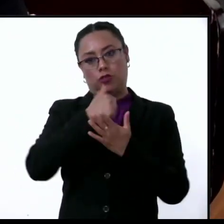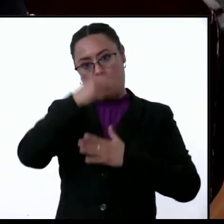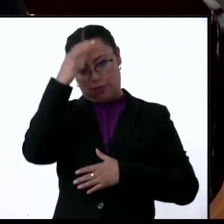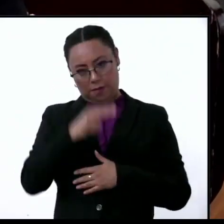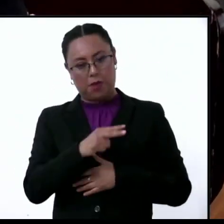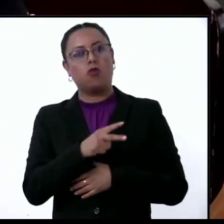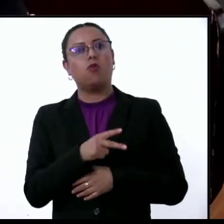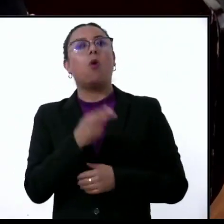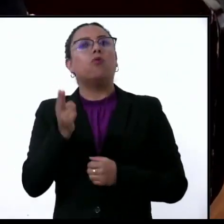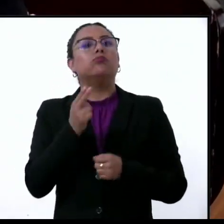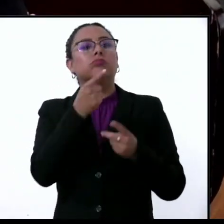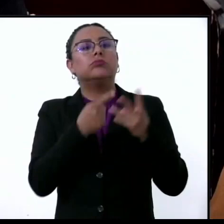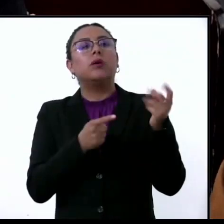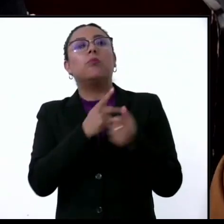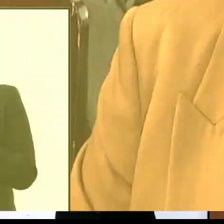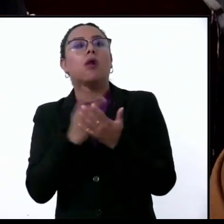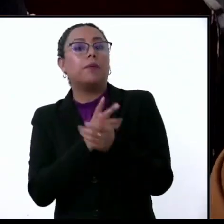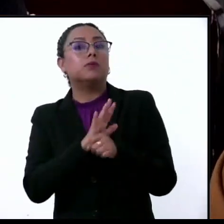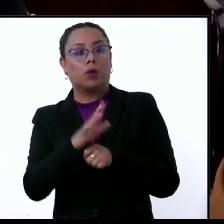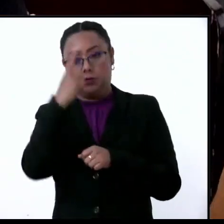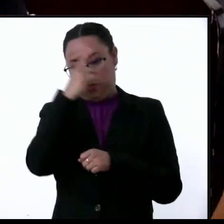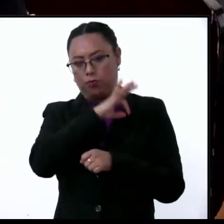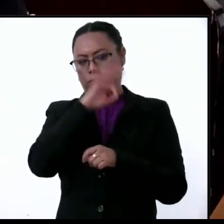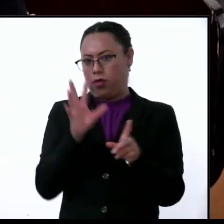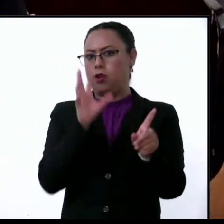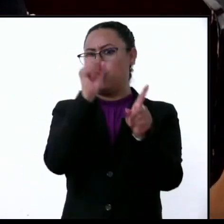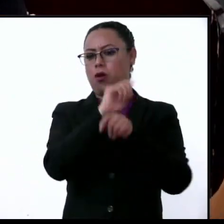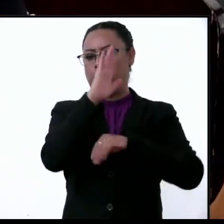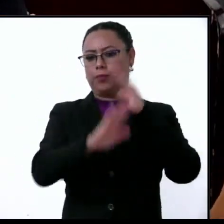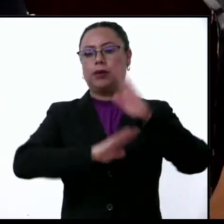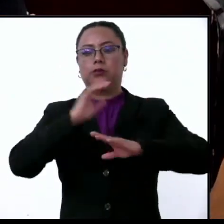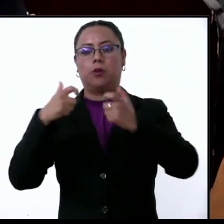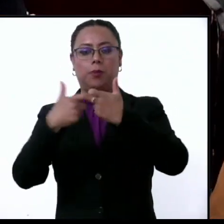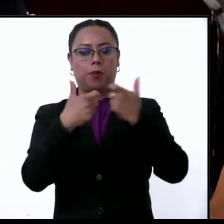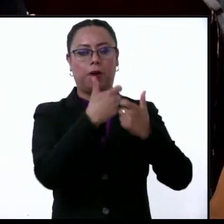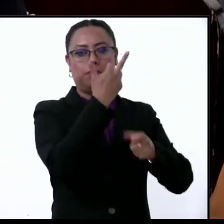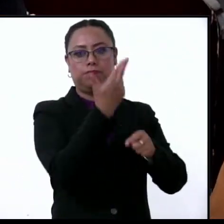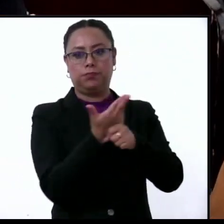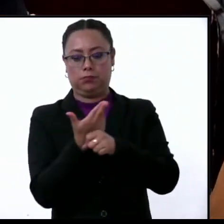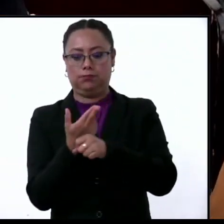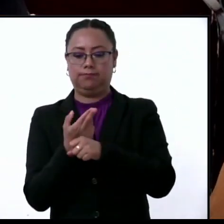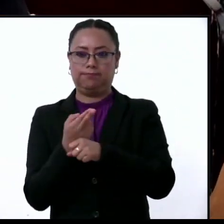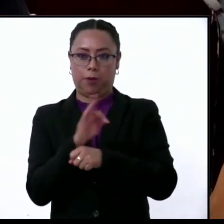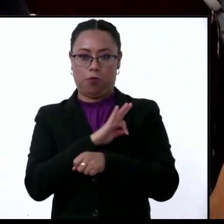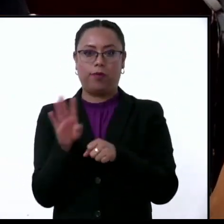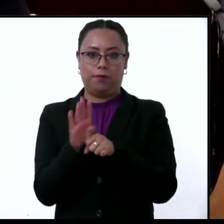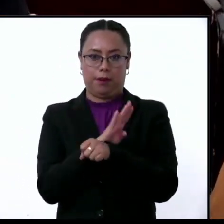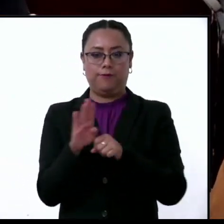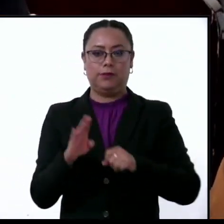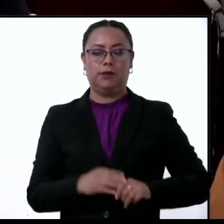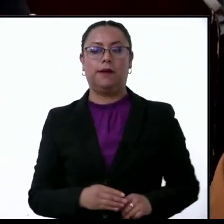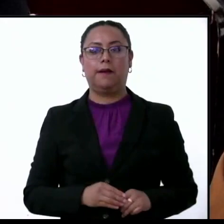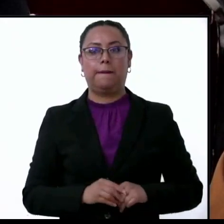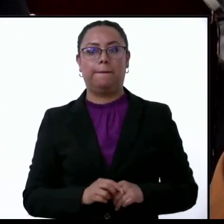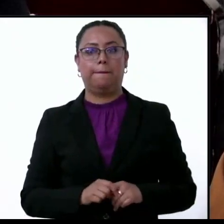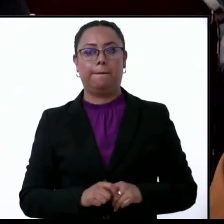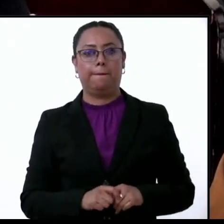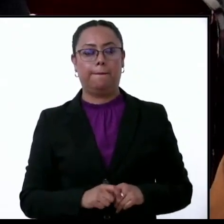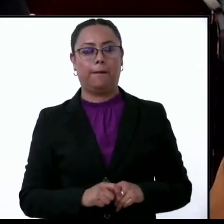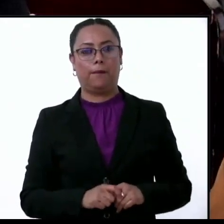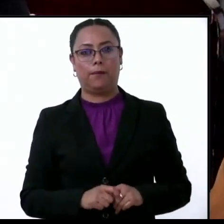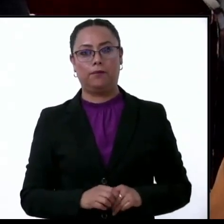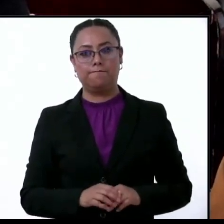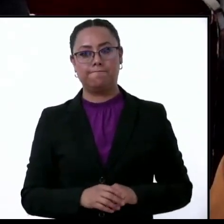México a efecto de lograr el éxito de las cooperativas beneficiarias?